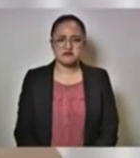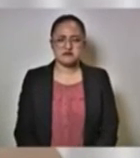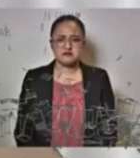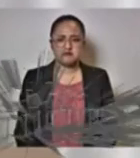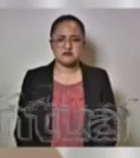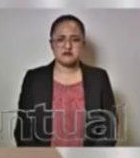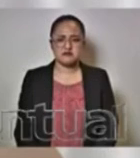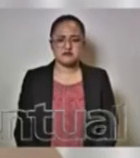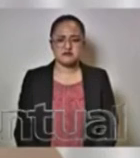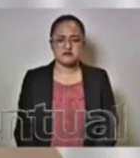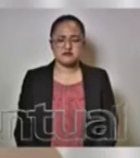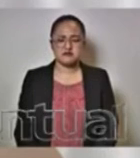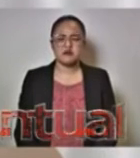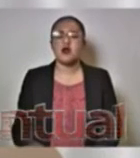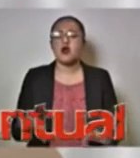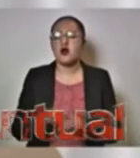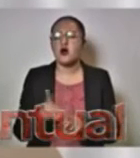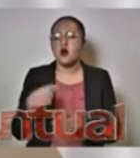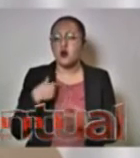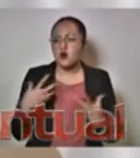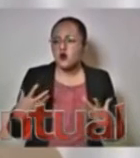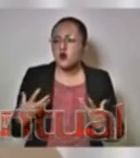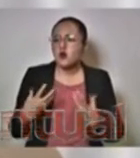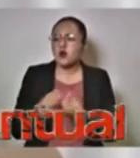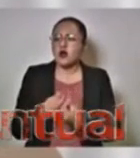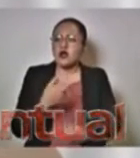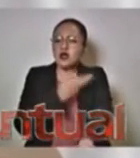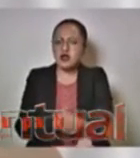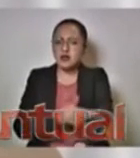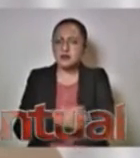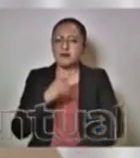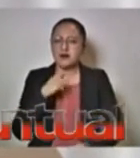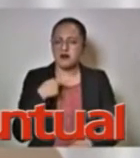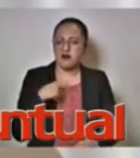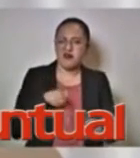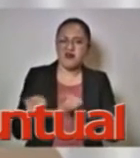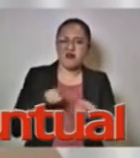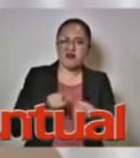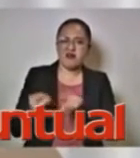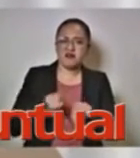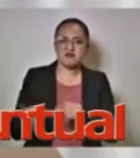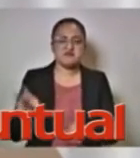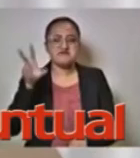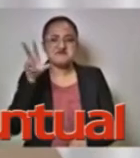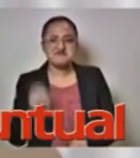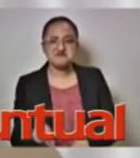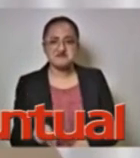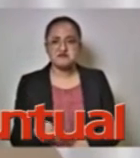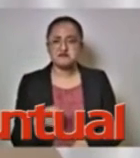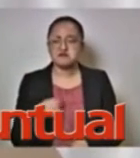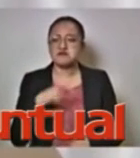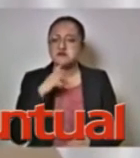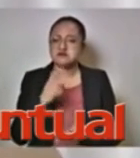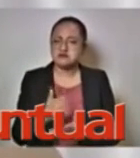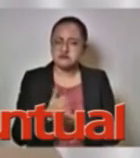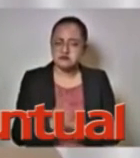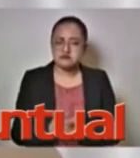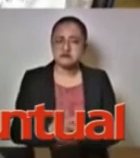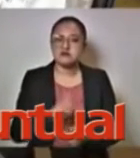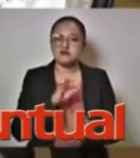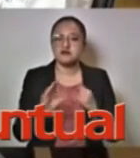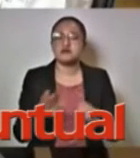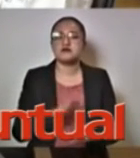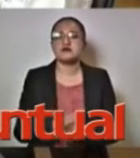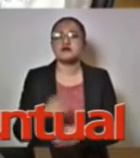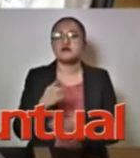que verse como parte de la solución no solamente no solo de la crítica y el último cuáles fueron y quién